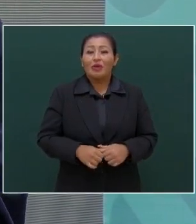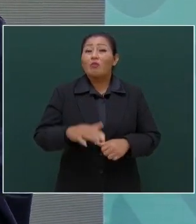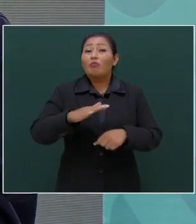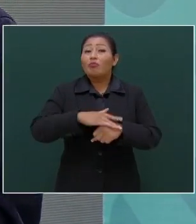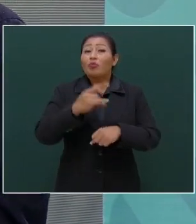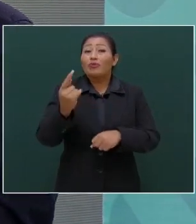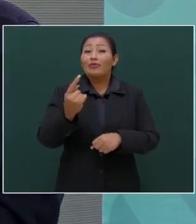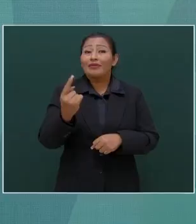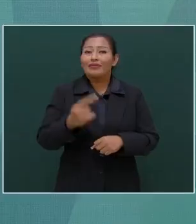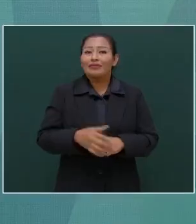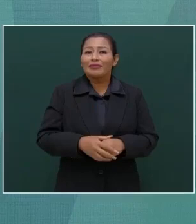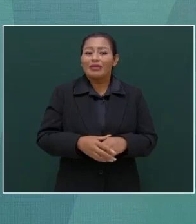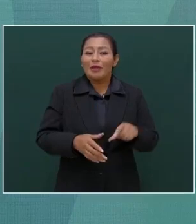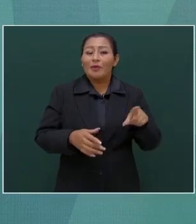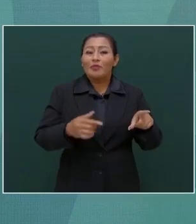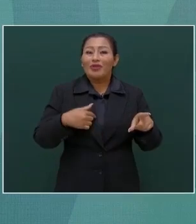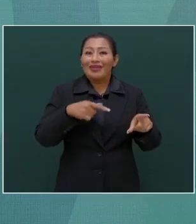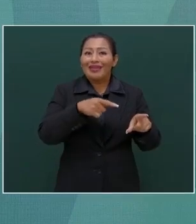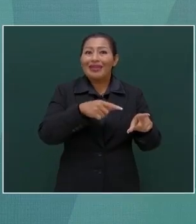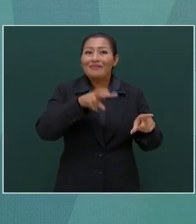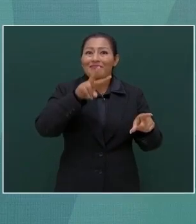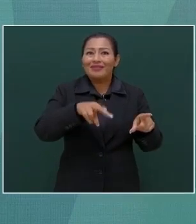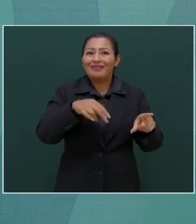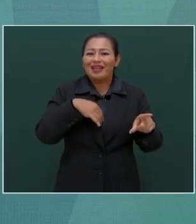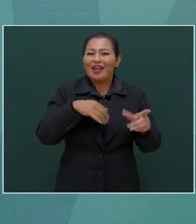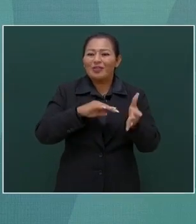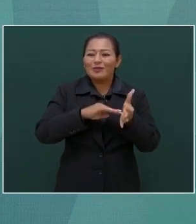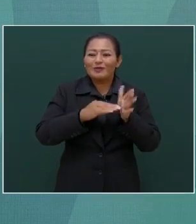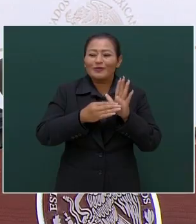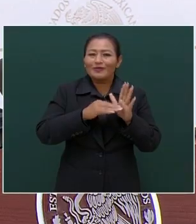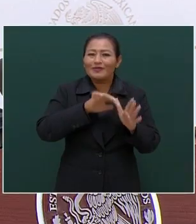porque ese alcanza a engañar.